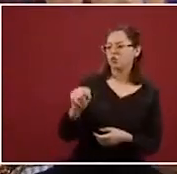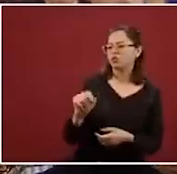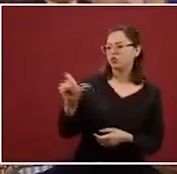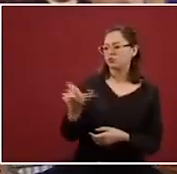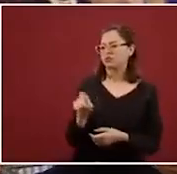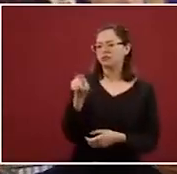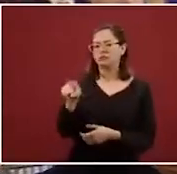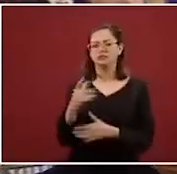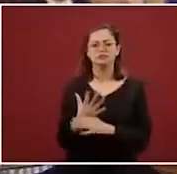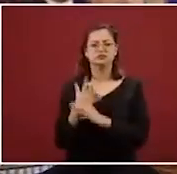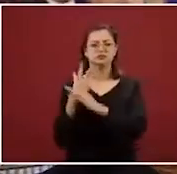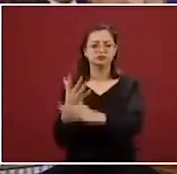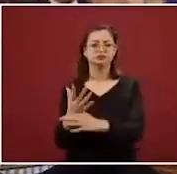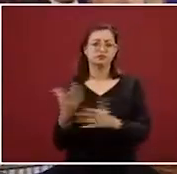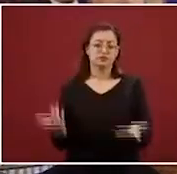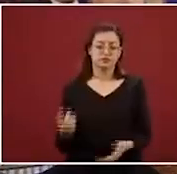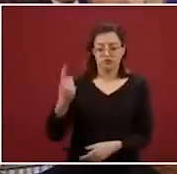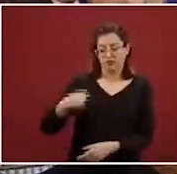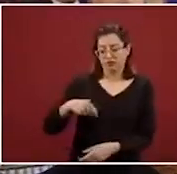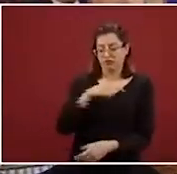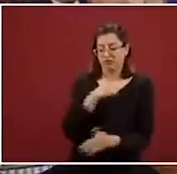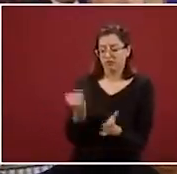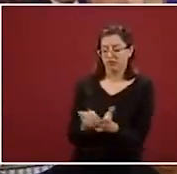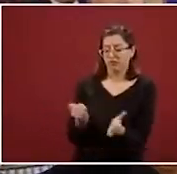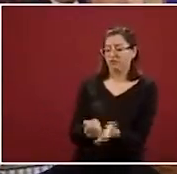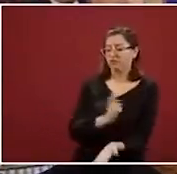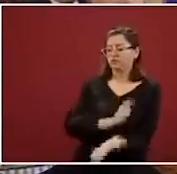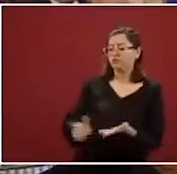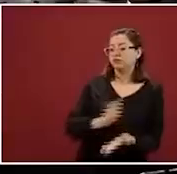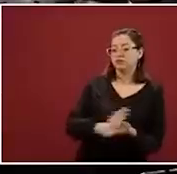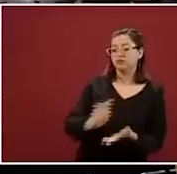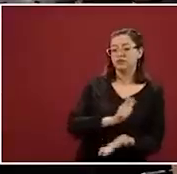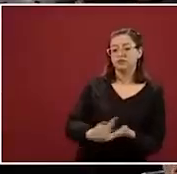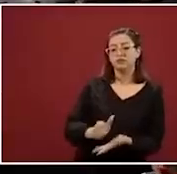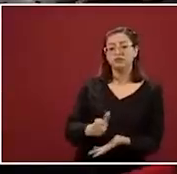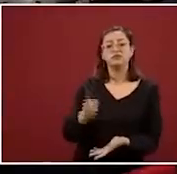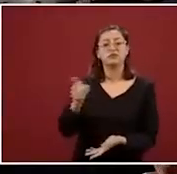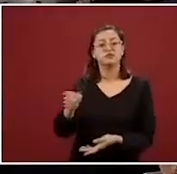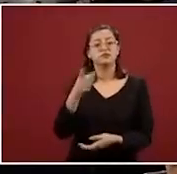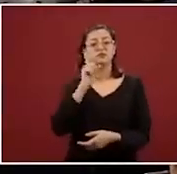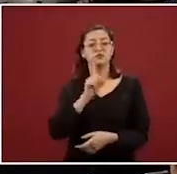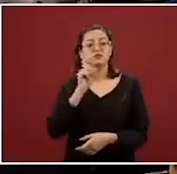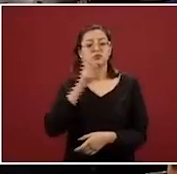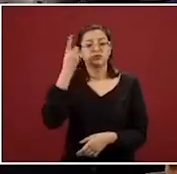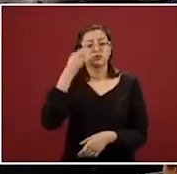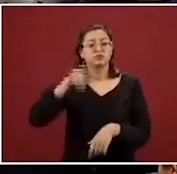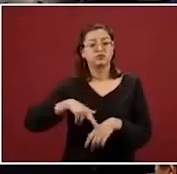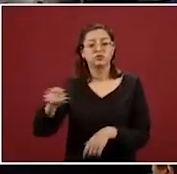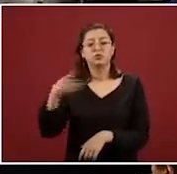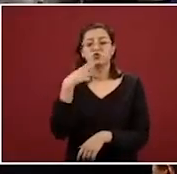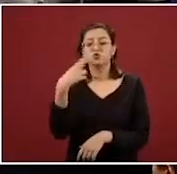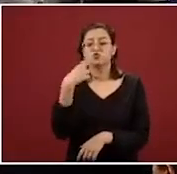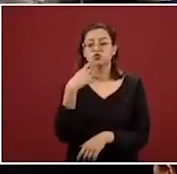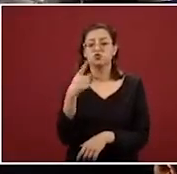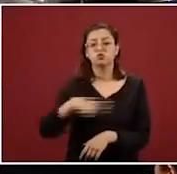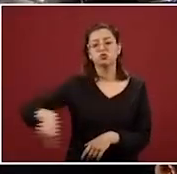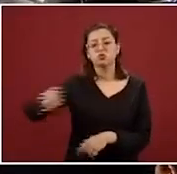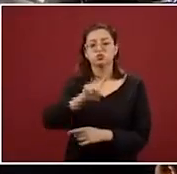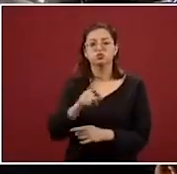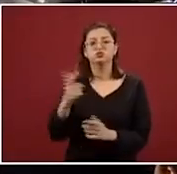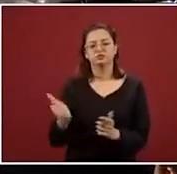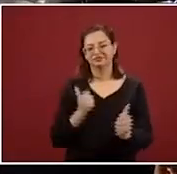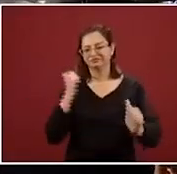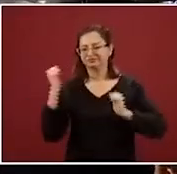usando, que la pagamos nosotros con nuestros recursos públicos, con impuestos, la directora la está usando de manera facciosa para